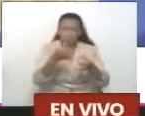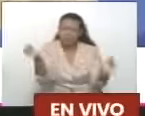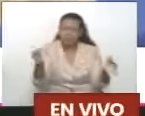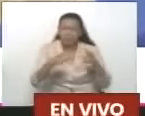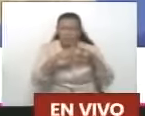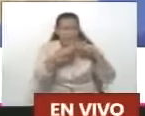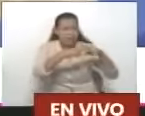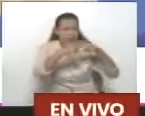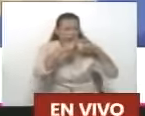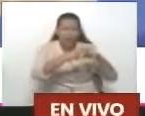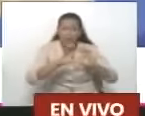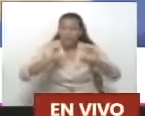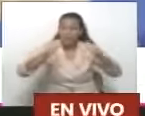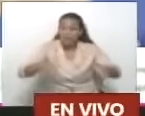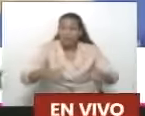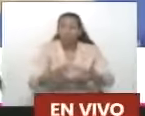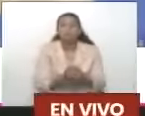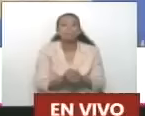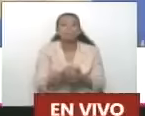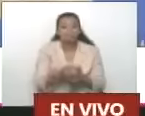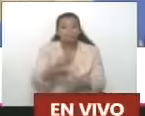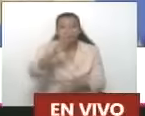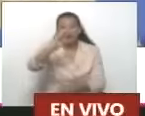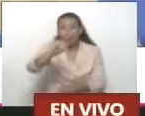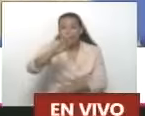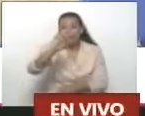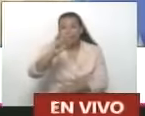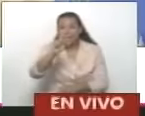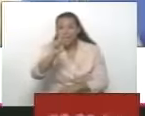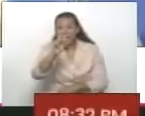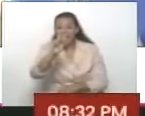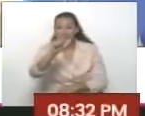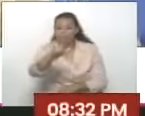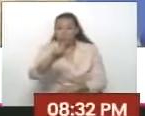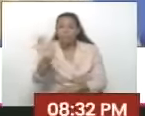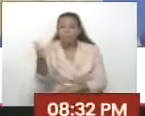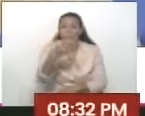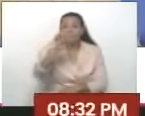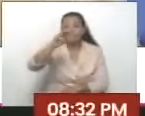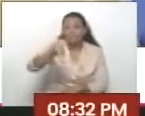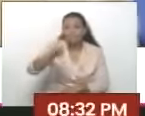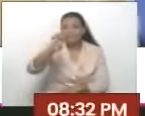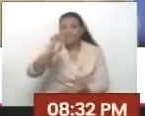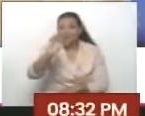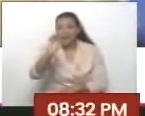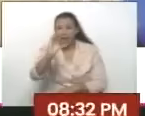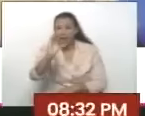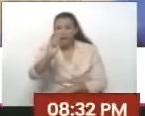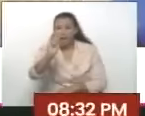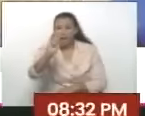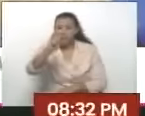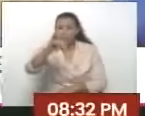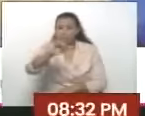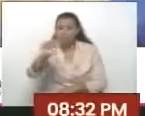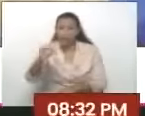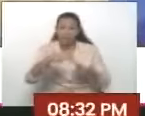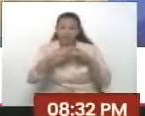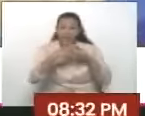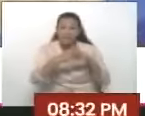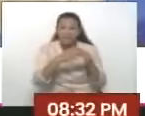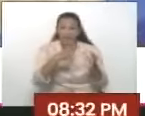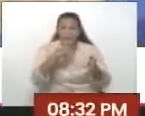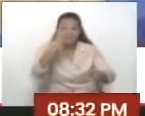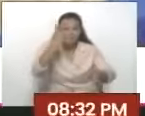mundo. Empezandito por ahí. Nosotros, empezando por allí, nosotros tenemos capacidad para hacer eso y muchas cosas más.